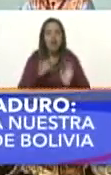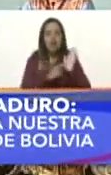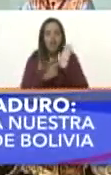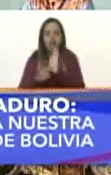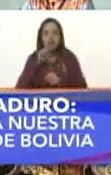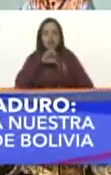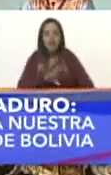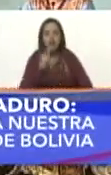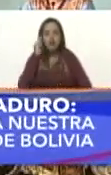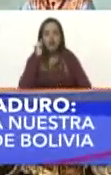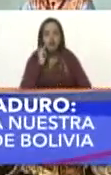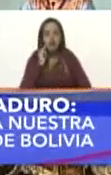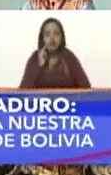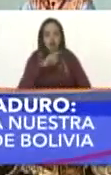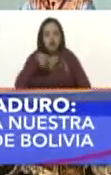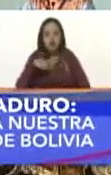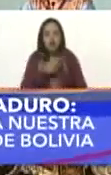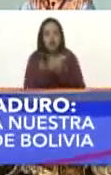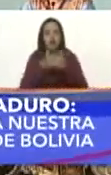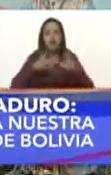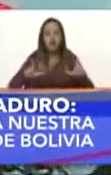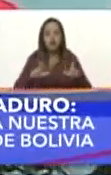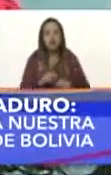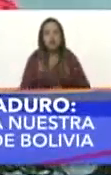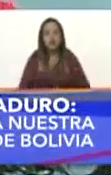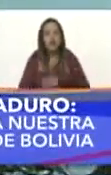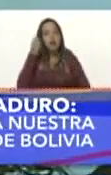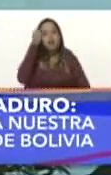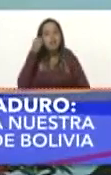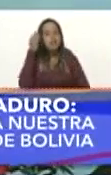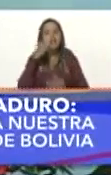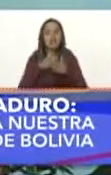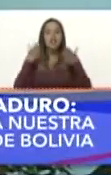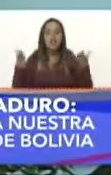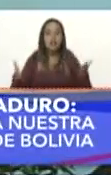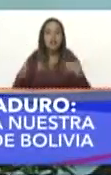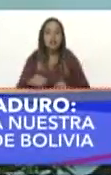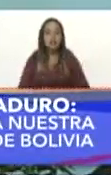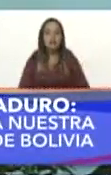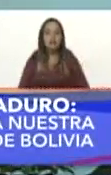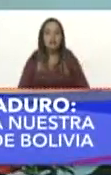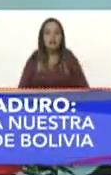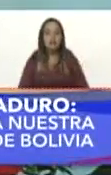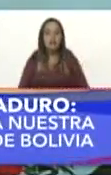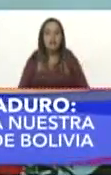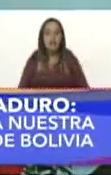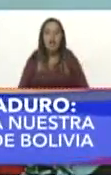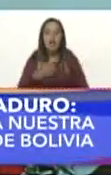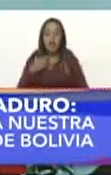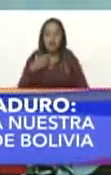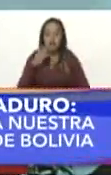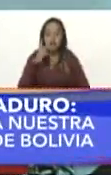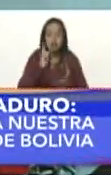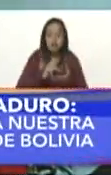Simón Bolívar, nuestro libertador. Pensar en grande, actuar en grande,